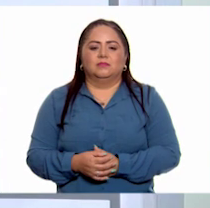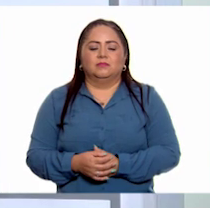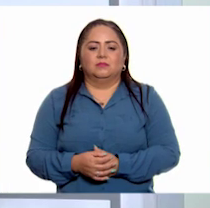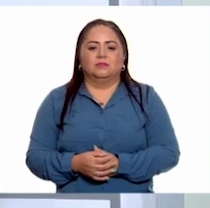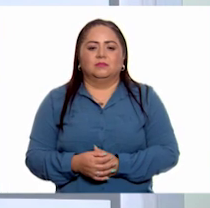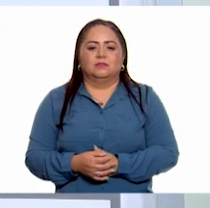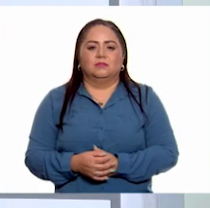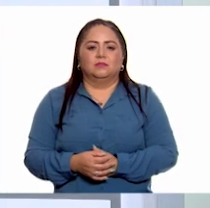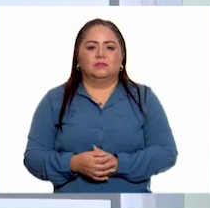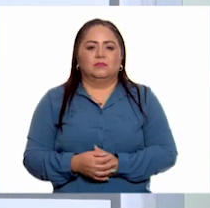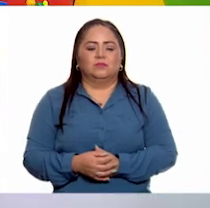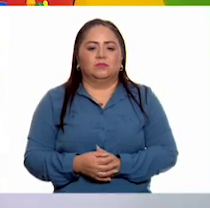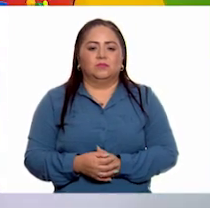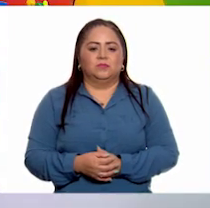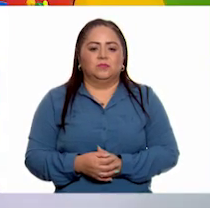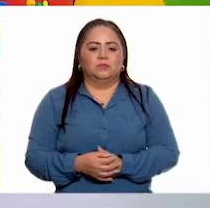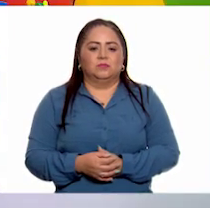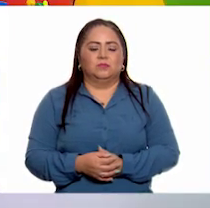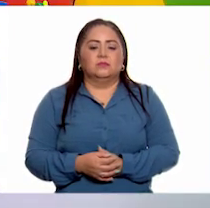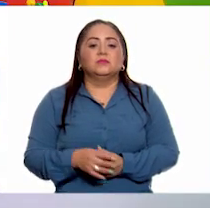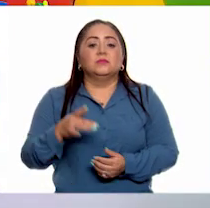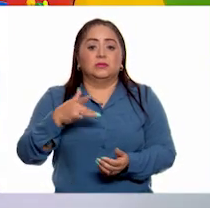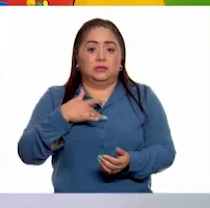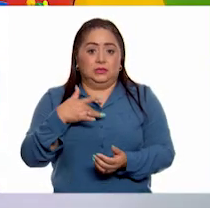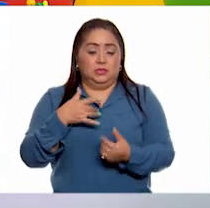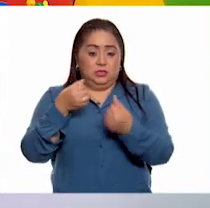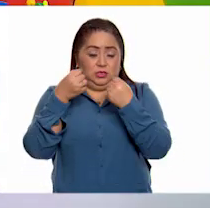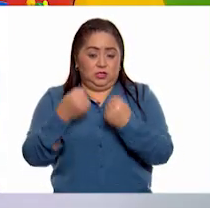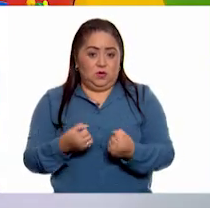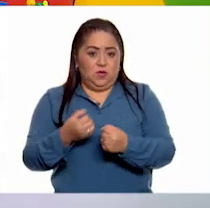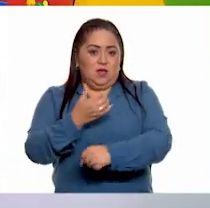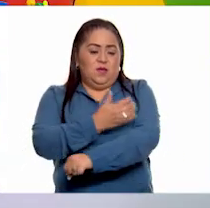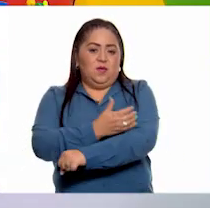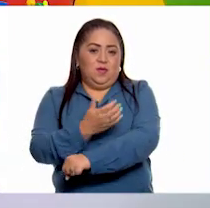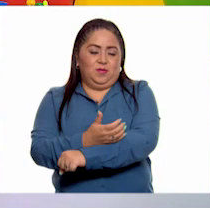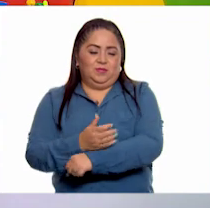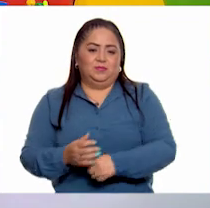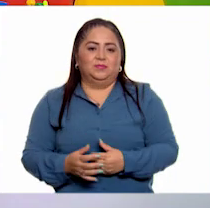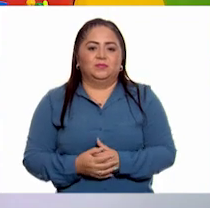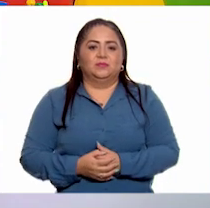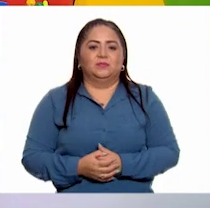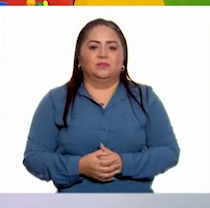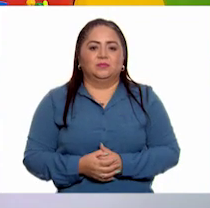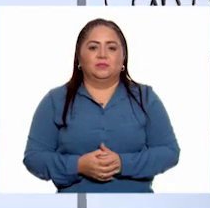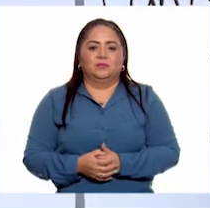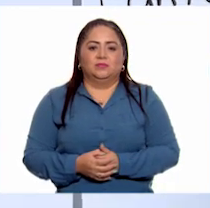canción. Y te da seguridad estar acompañada. Muy bien.